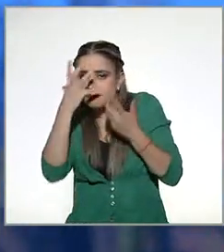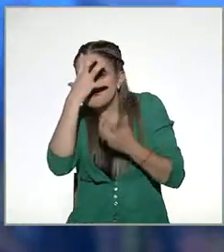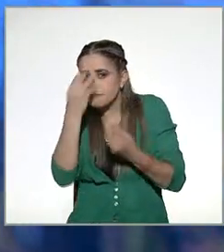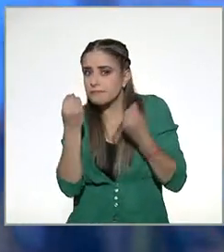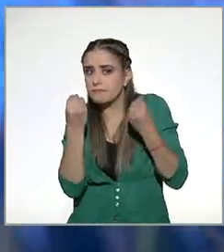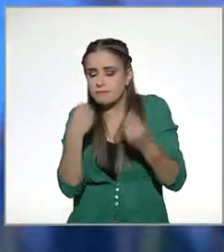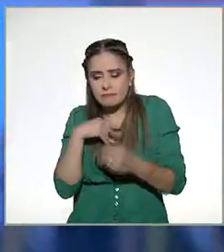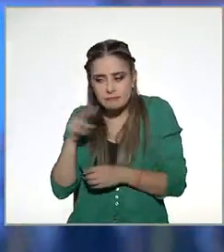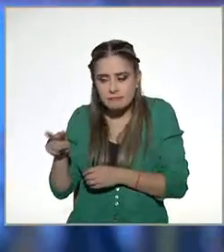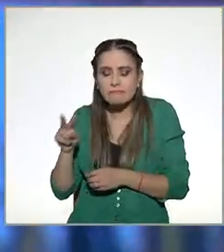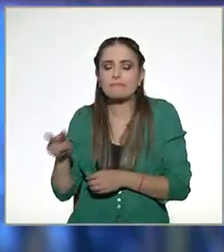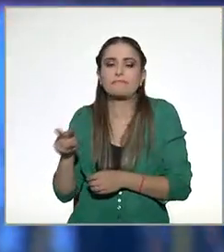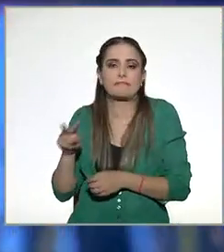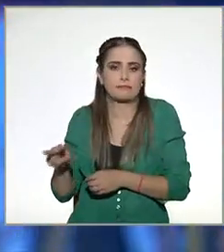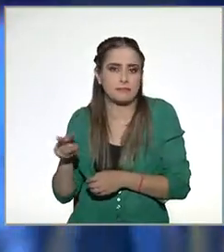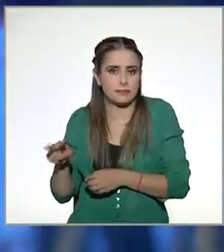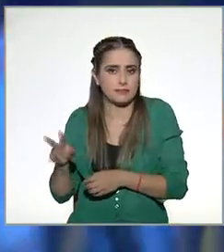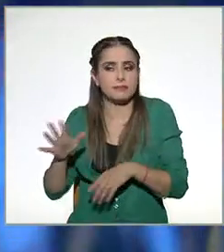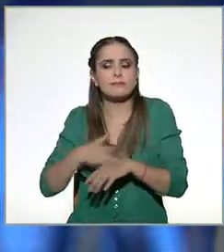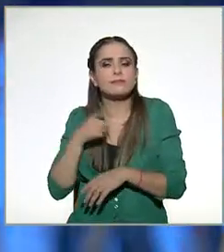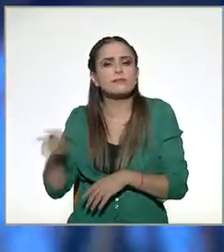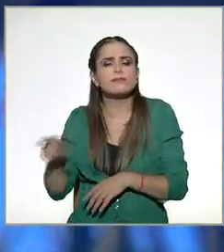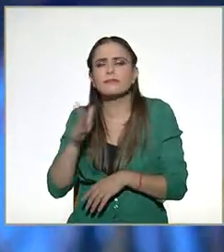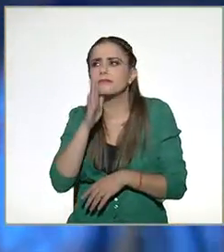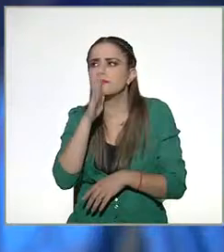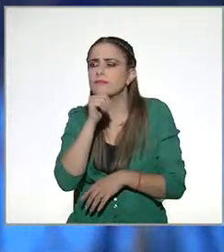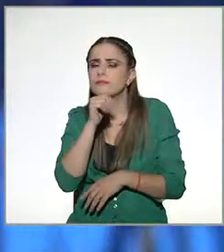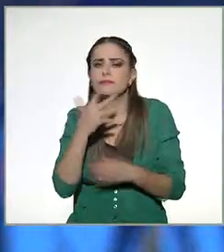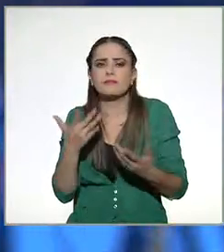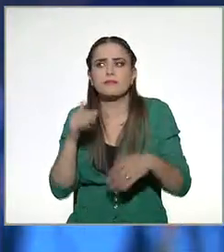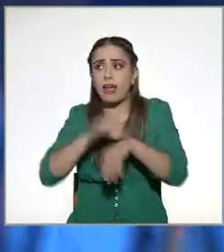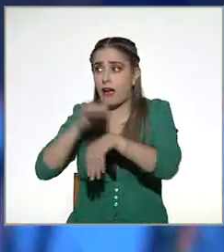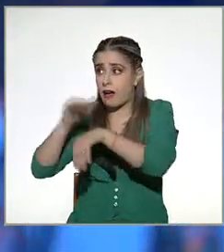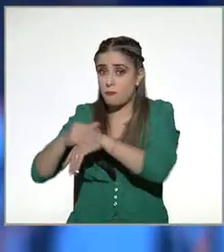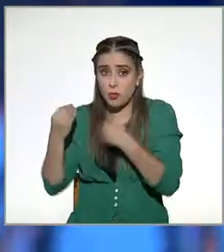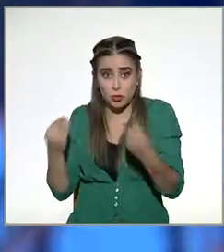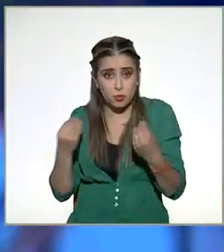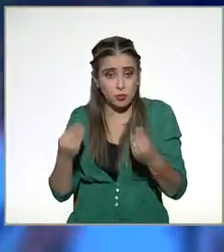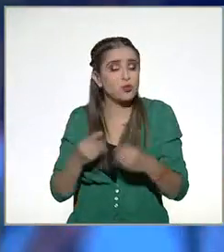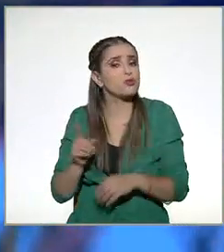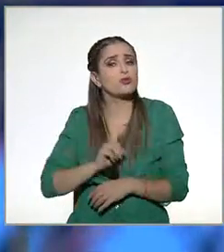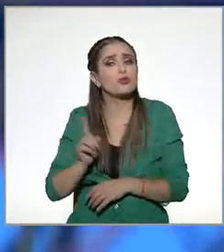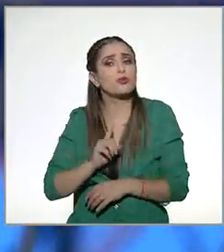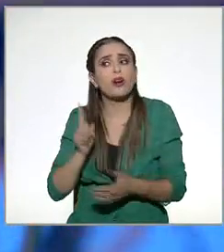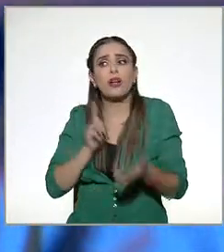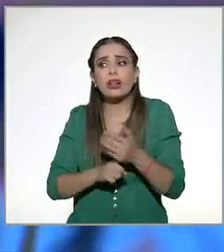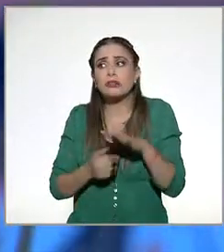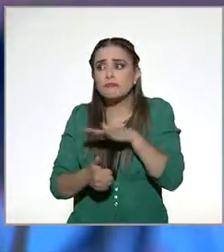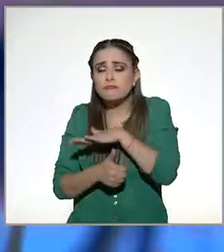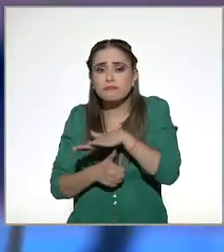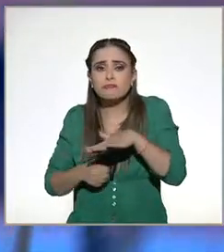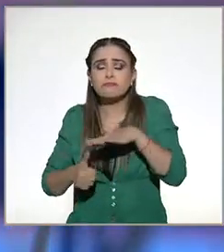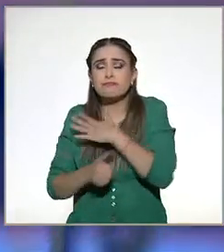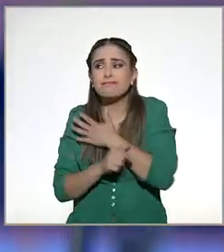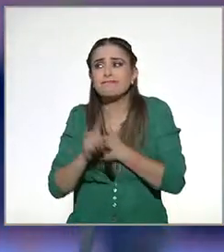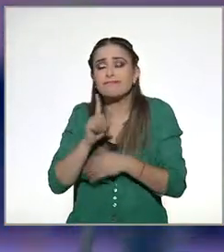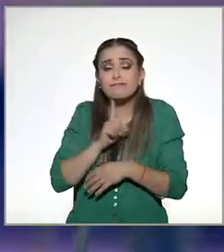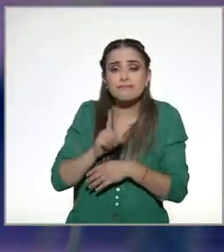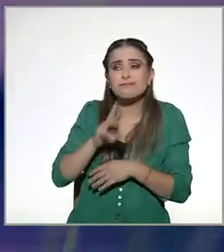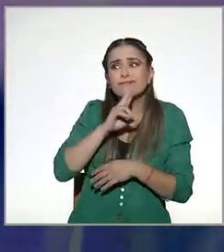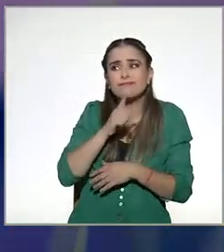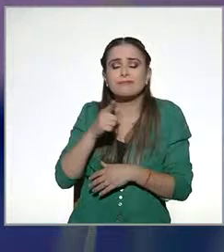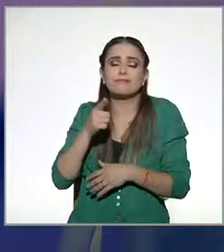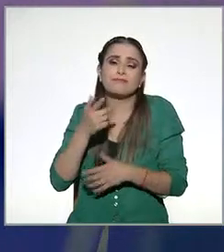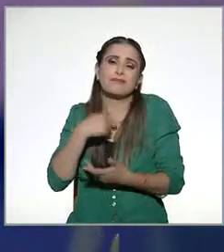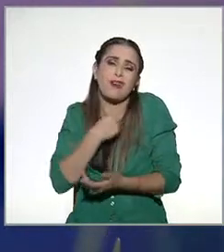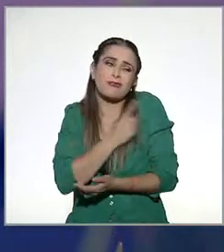no logra ser muchos amigos y prefieren estar a